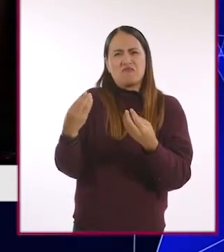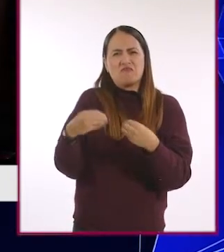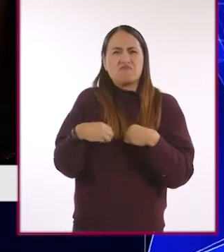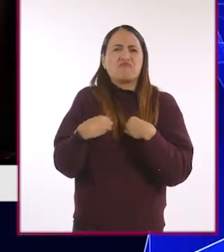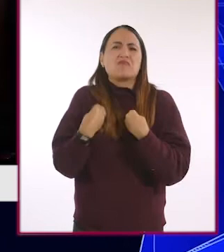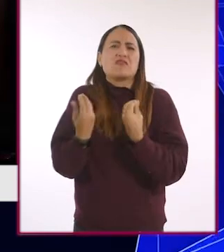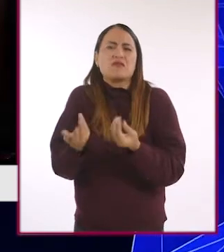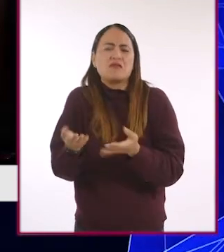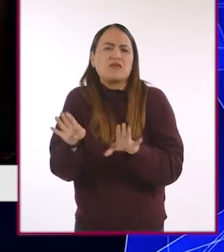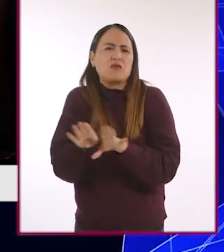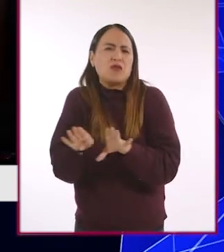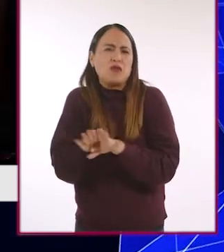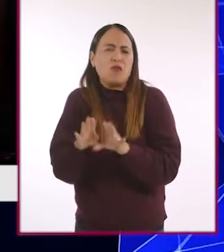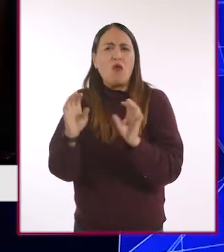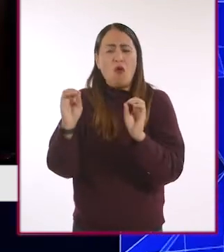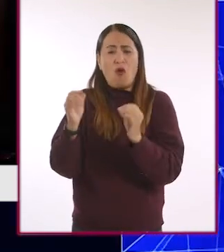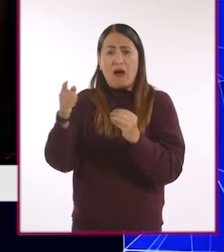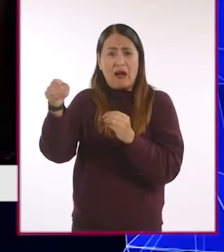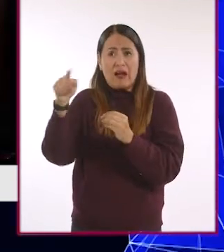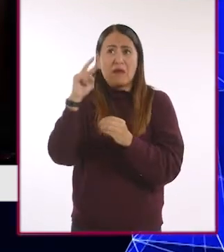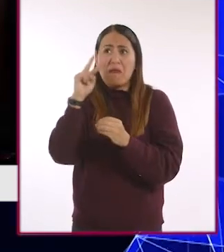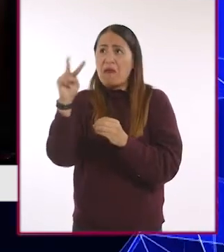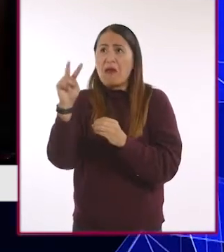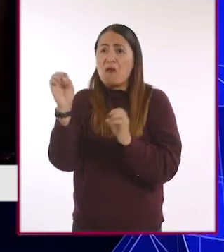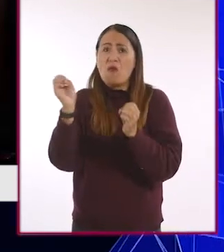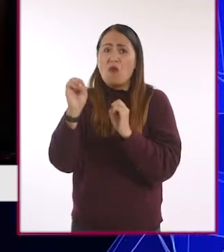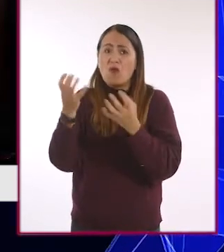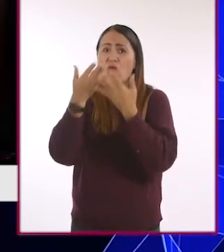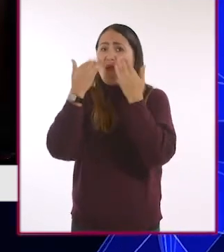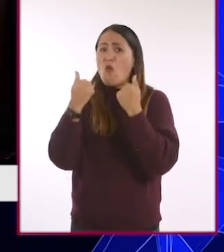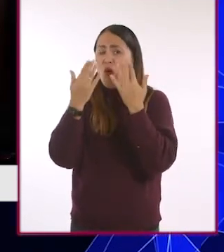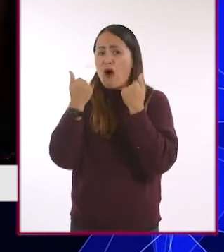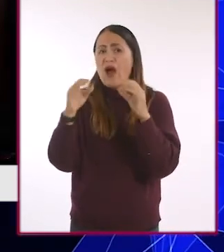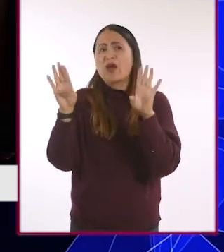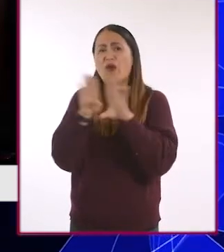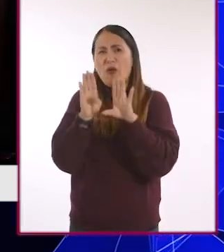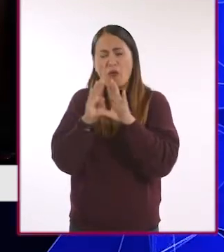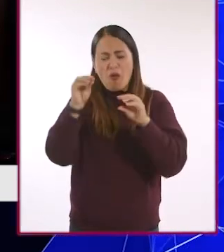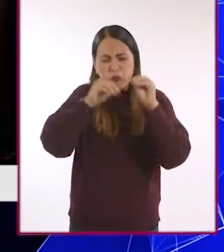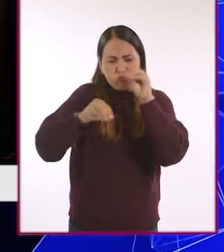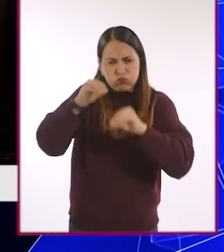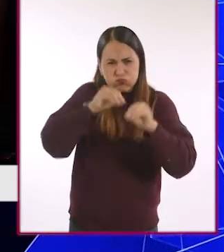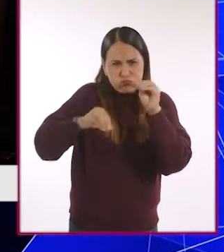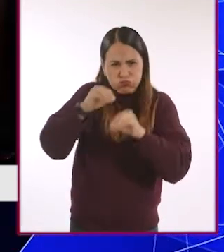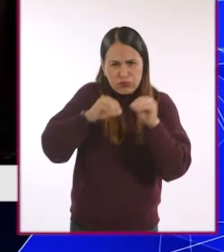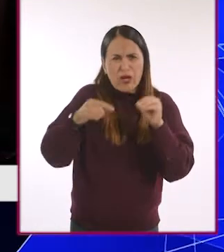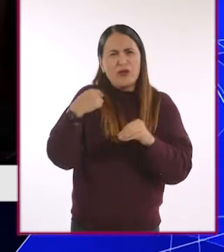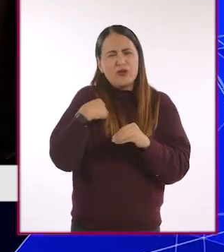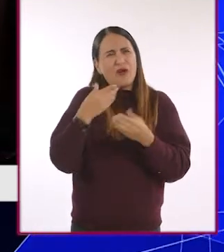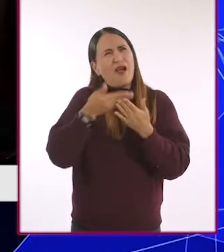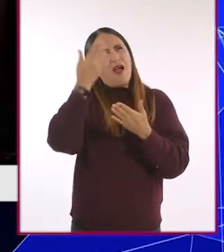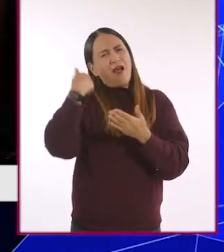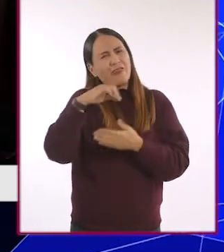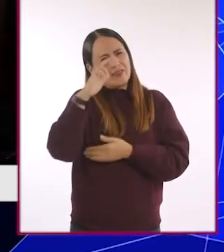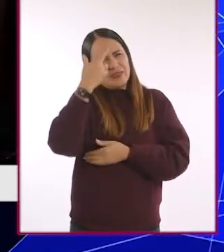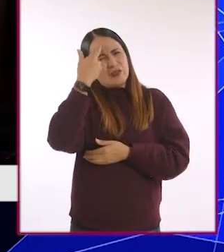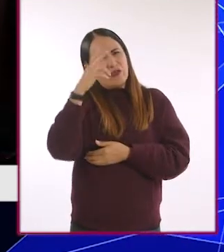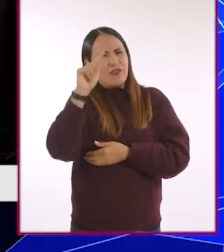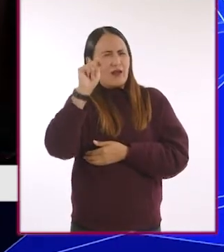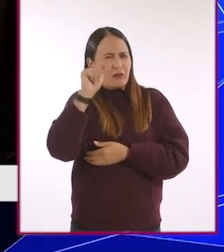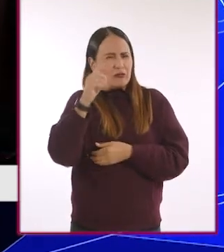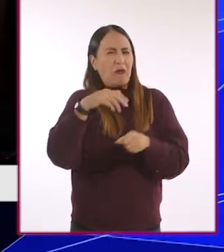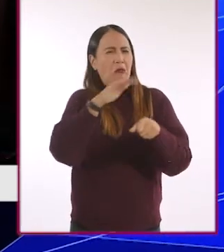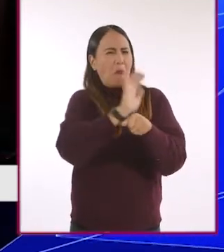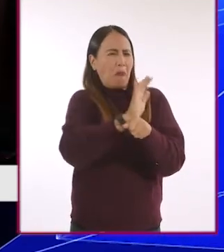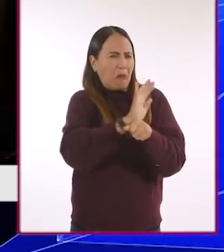se vería un planeta que no existe, ¿no? Y pues eso obviamente viene mucho desde la influencia de lo que yo veía en la televisión, ¿no? En las